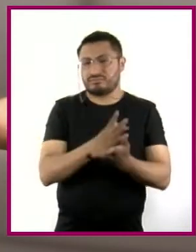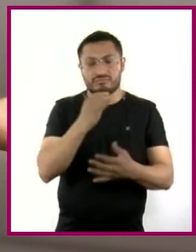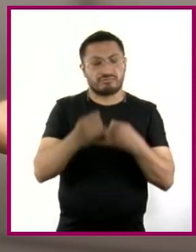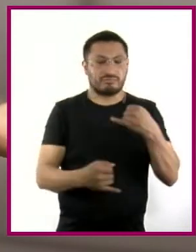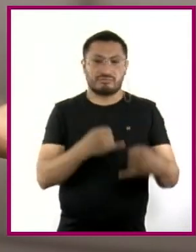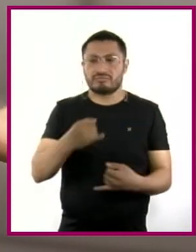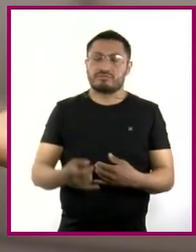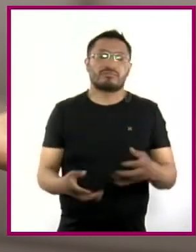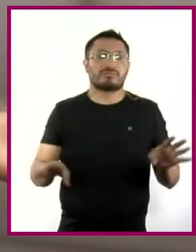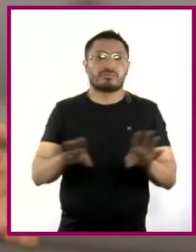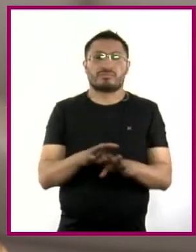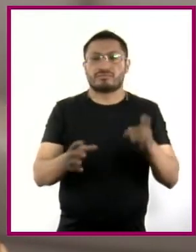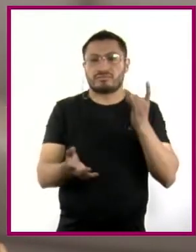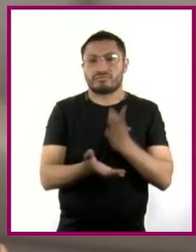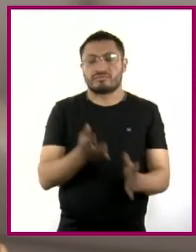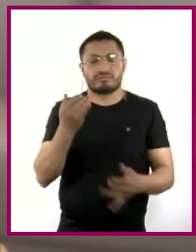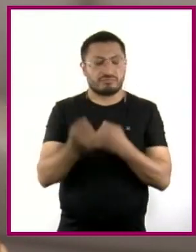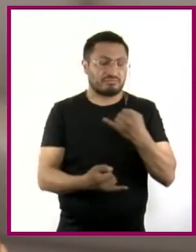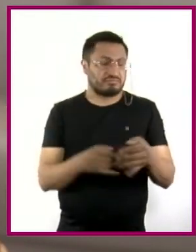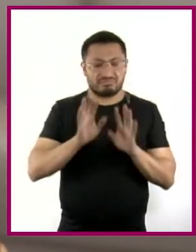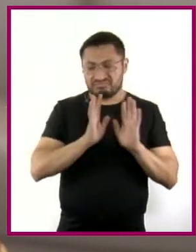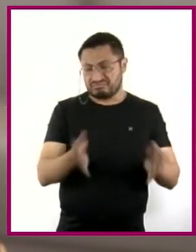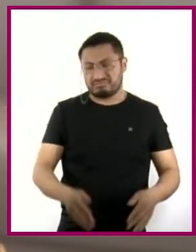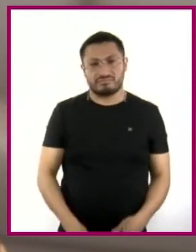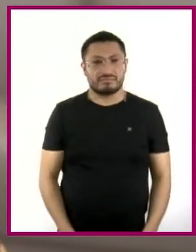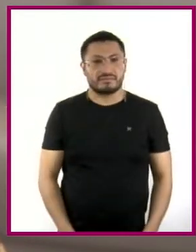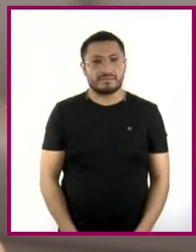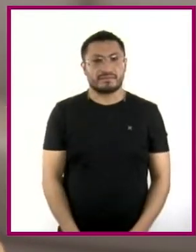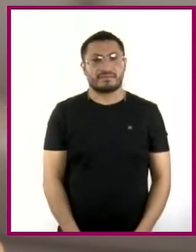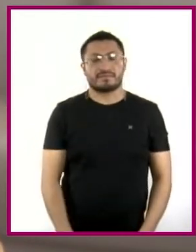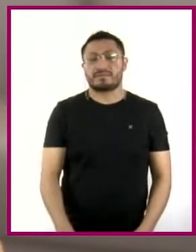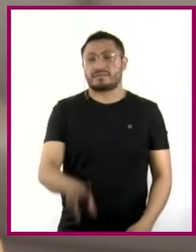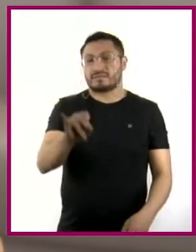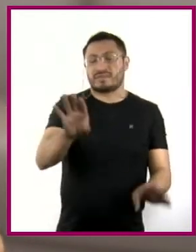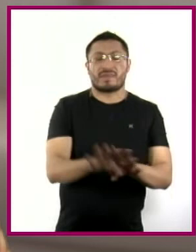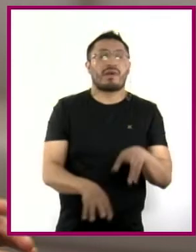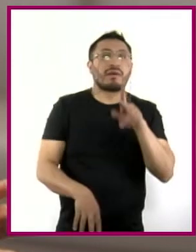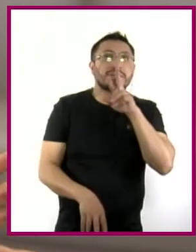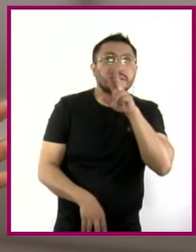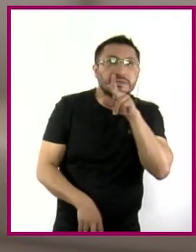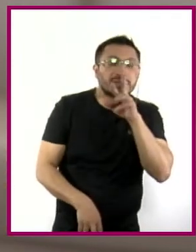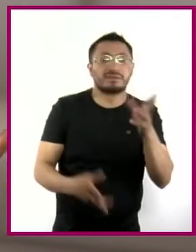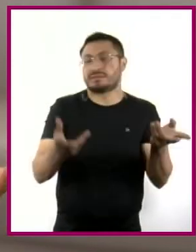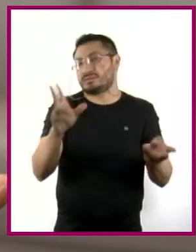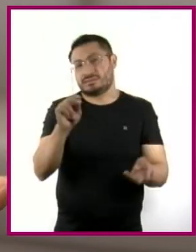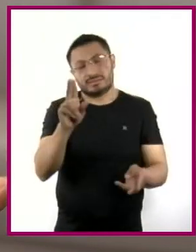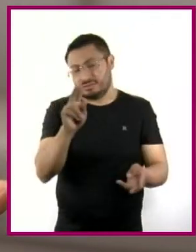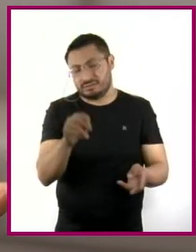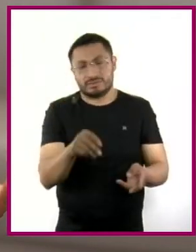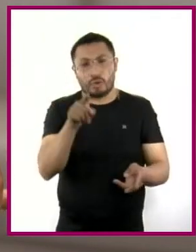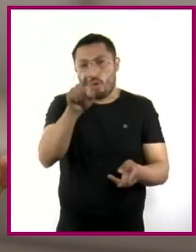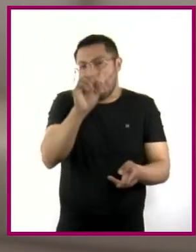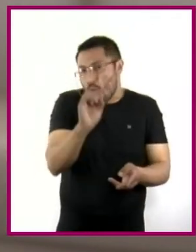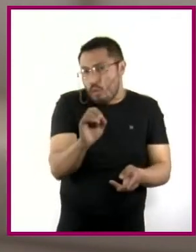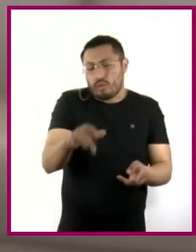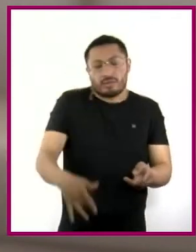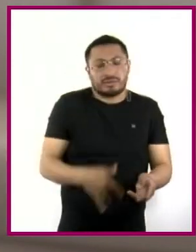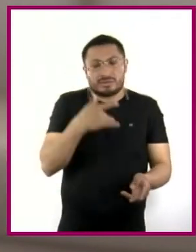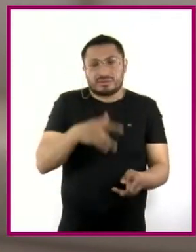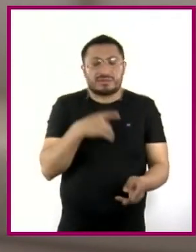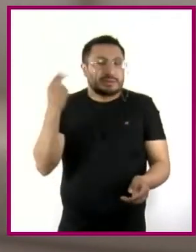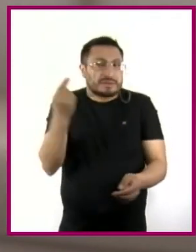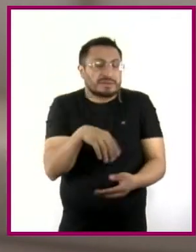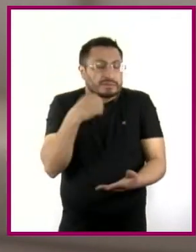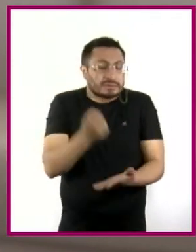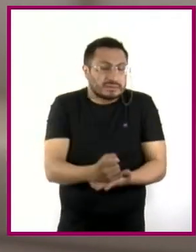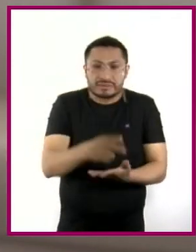Se supone que es para entretenerse y para pasar un rato divertido, no para angustiarse y sentir que no puedes vivir sin él. Y